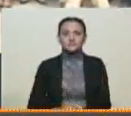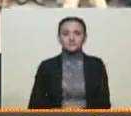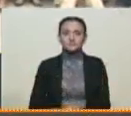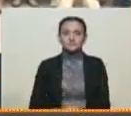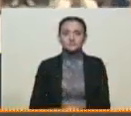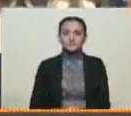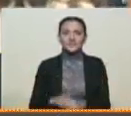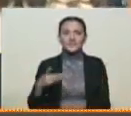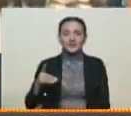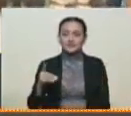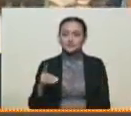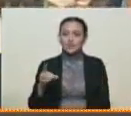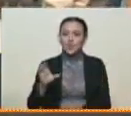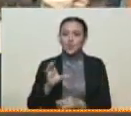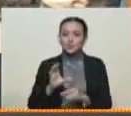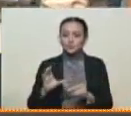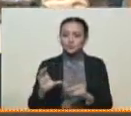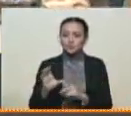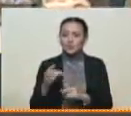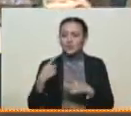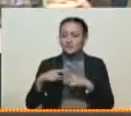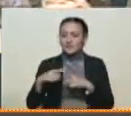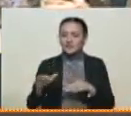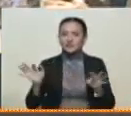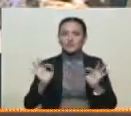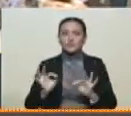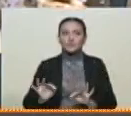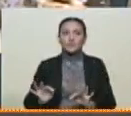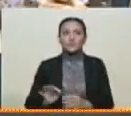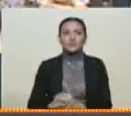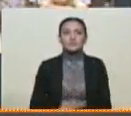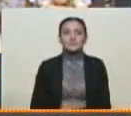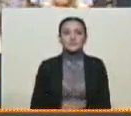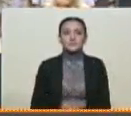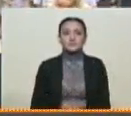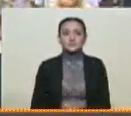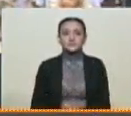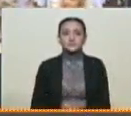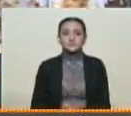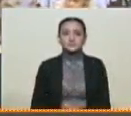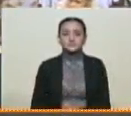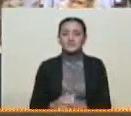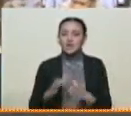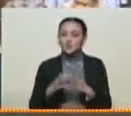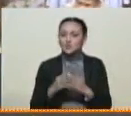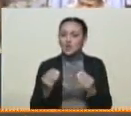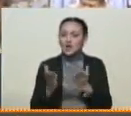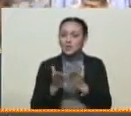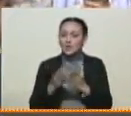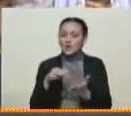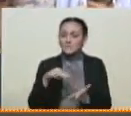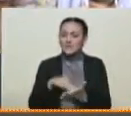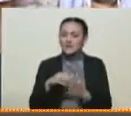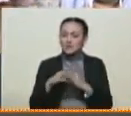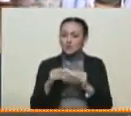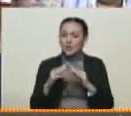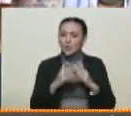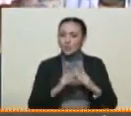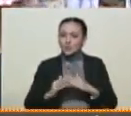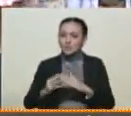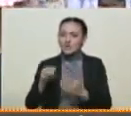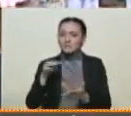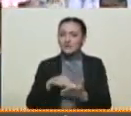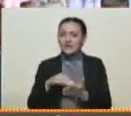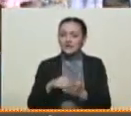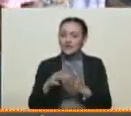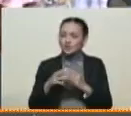a la cultura, al arte, a las distintas expresiones. Yo quiero ver en todas las escuelas de Miranda, en todas las comunidades de Miranda, en todos los